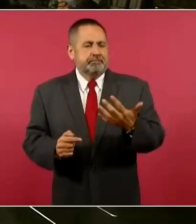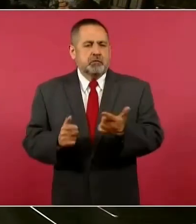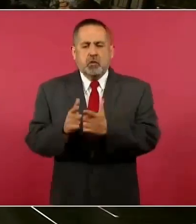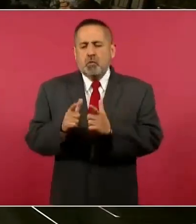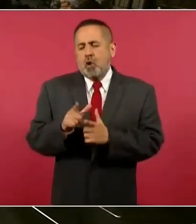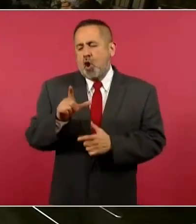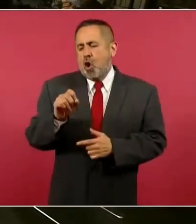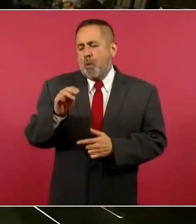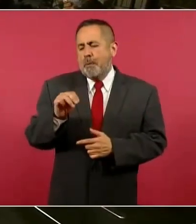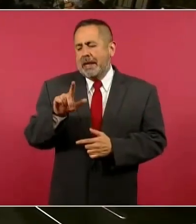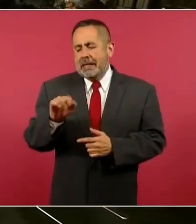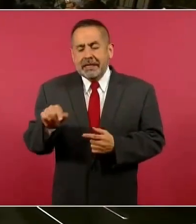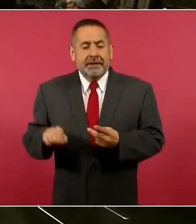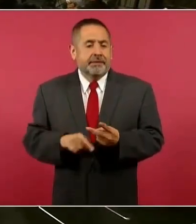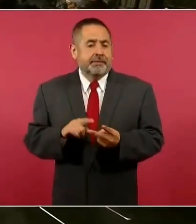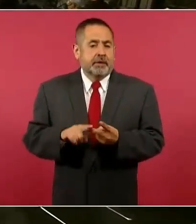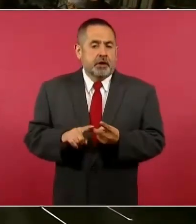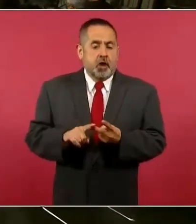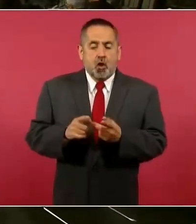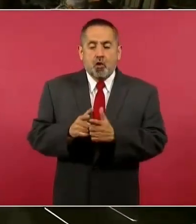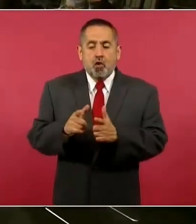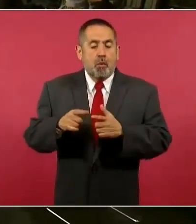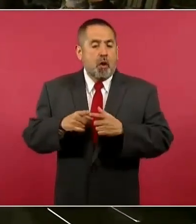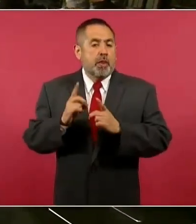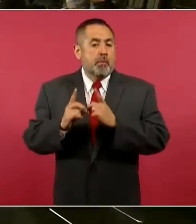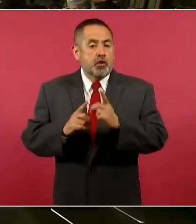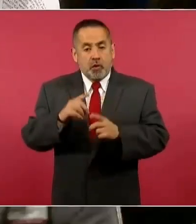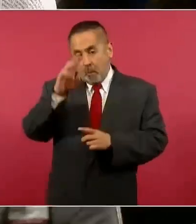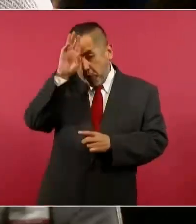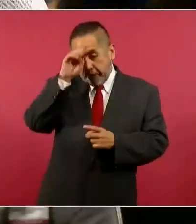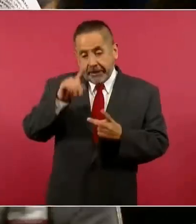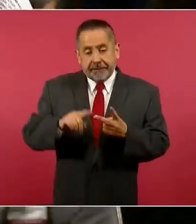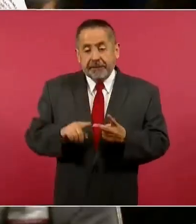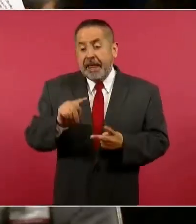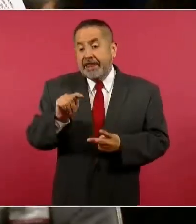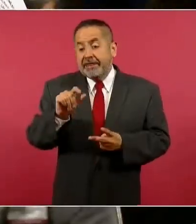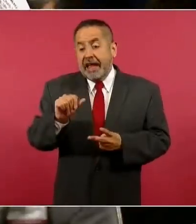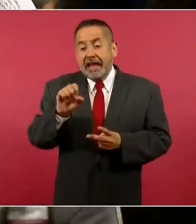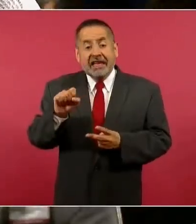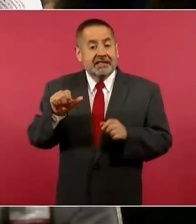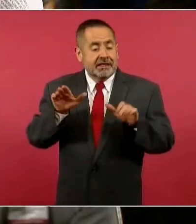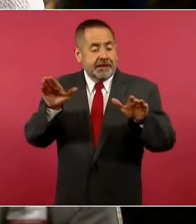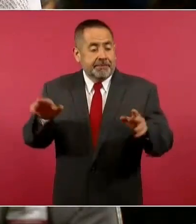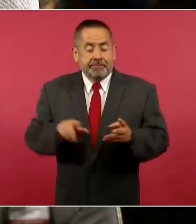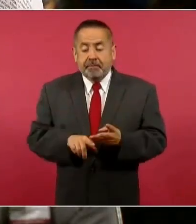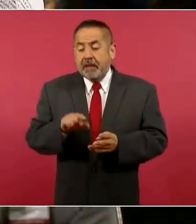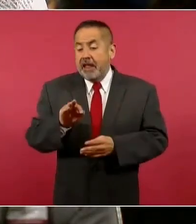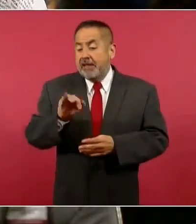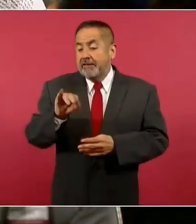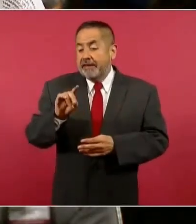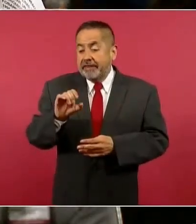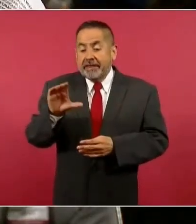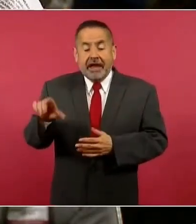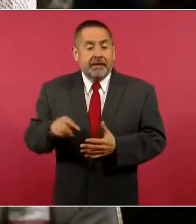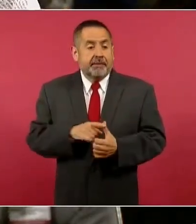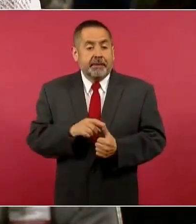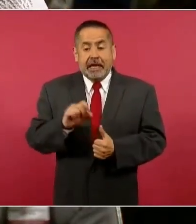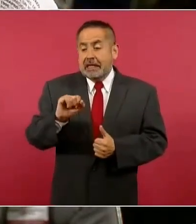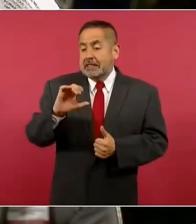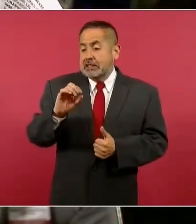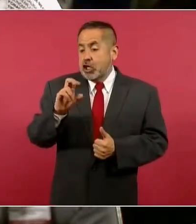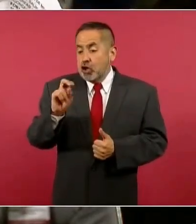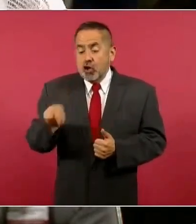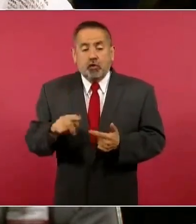Lomelí, el Club Deportivo Monterrey, está Taesa, está Fidec, está Cicron y